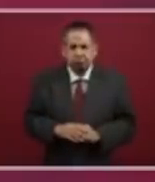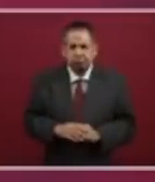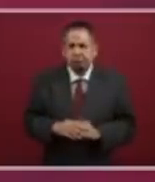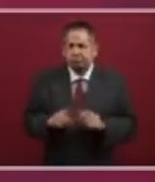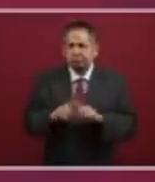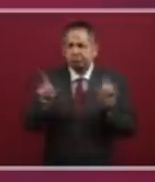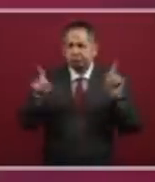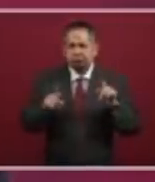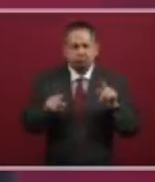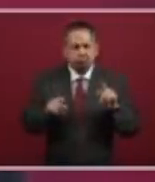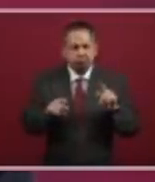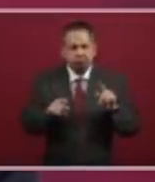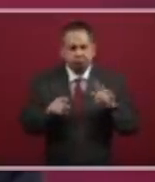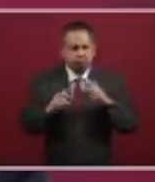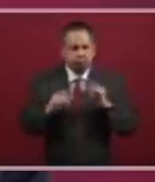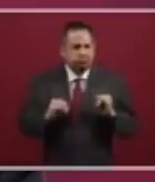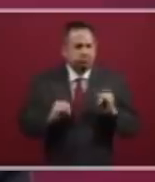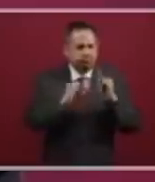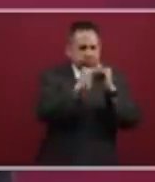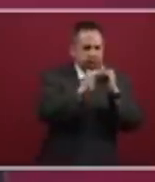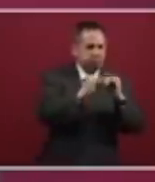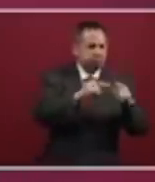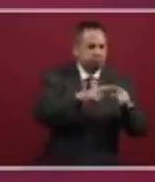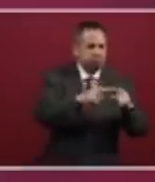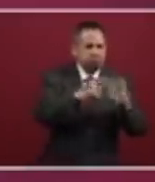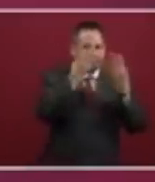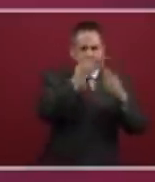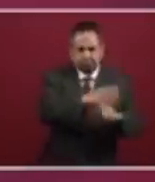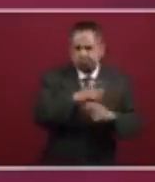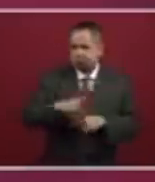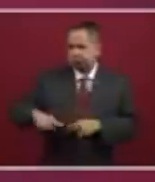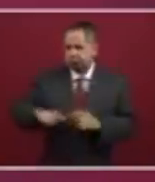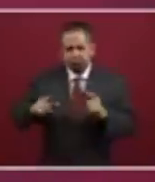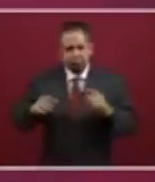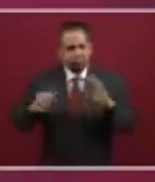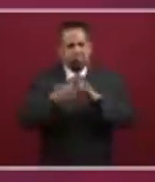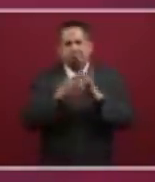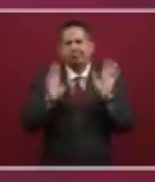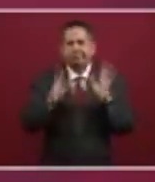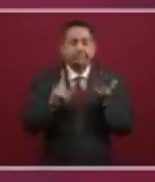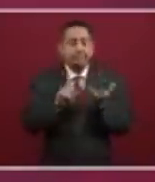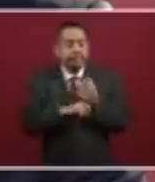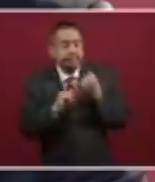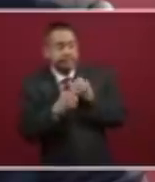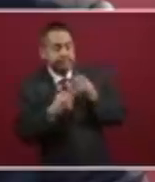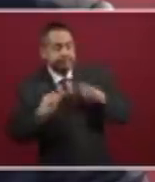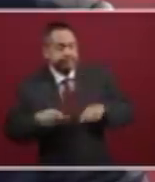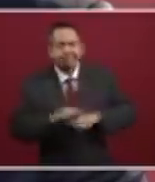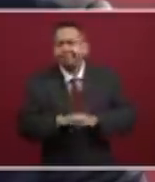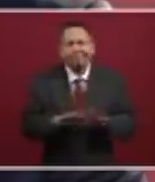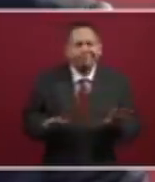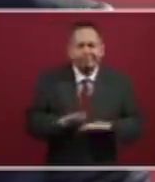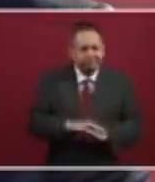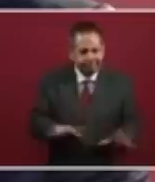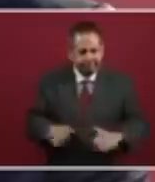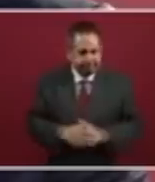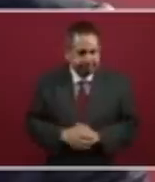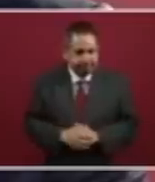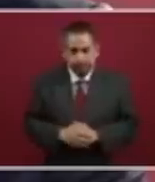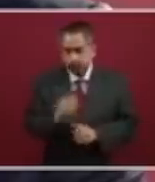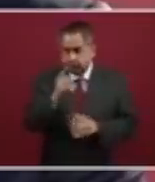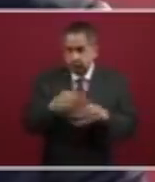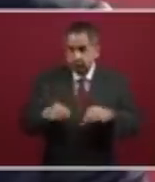situación, es un trato institucional. O sea, no fue eso. Lo importante